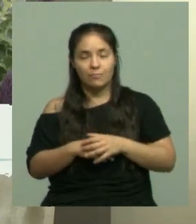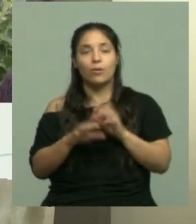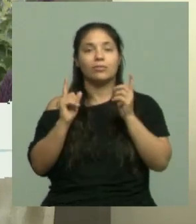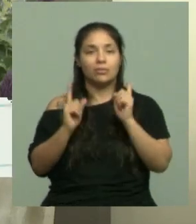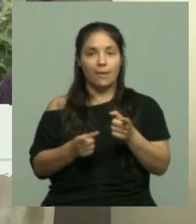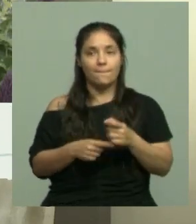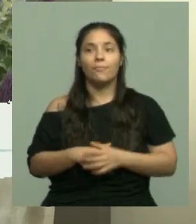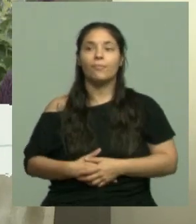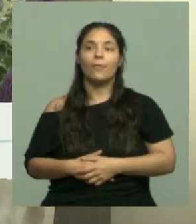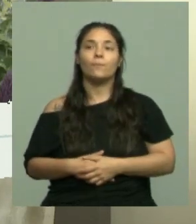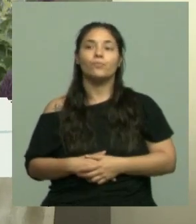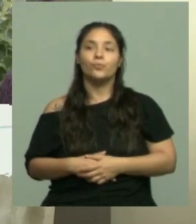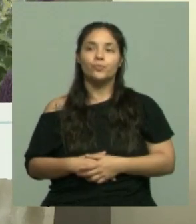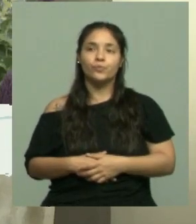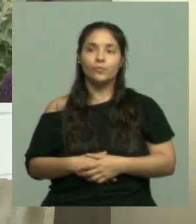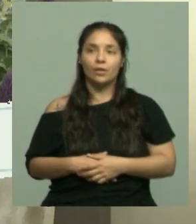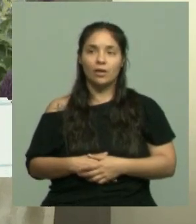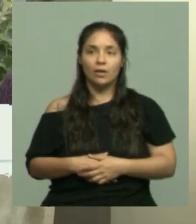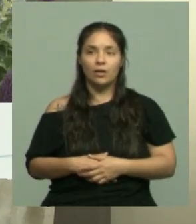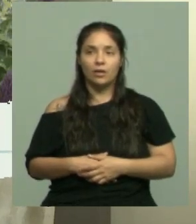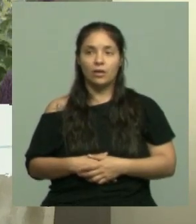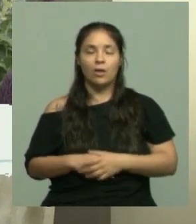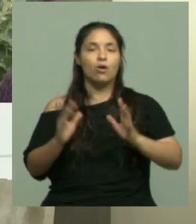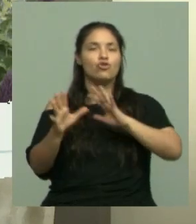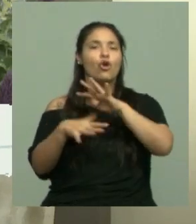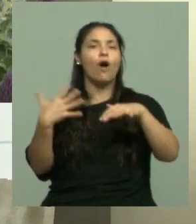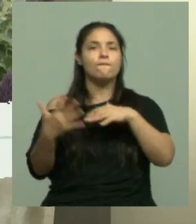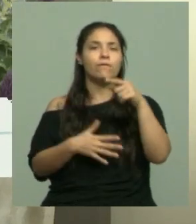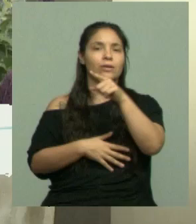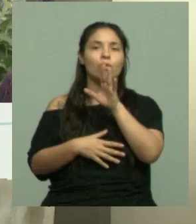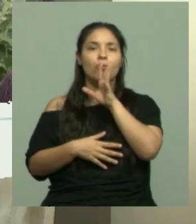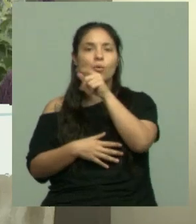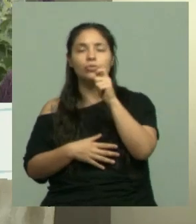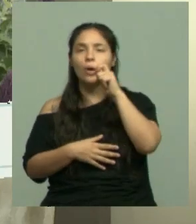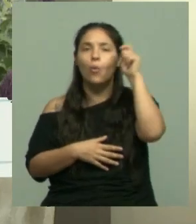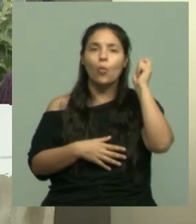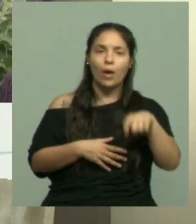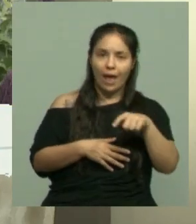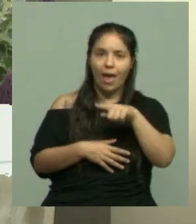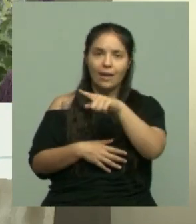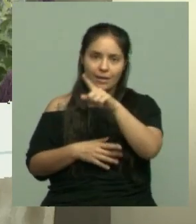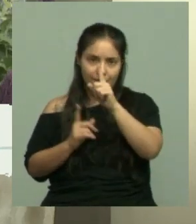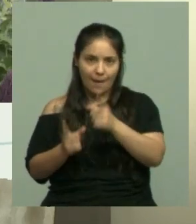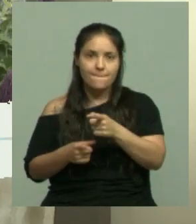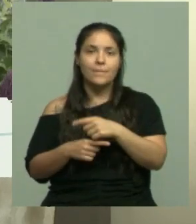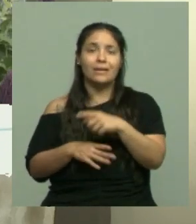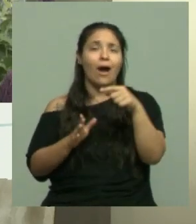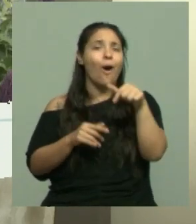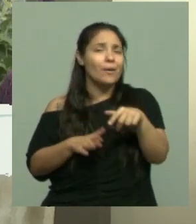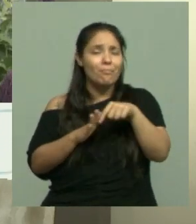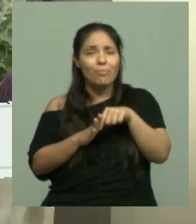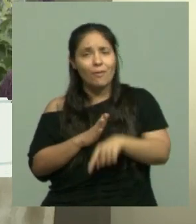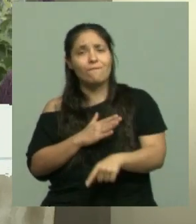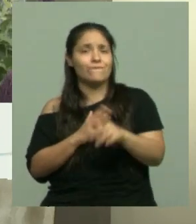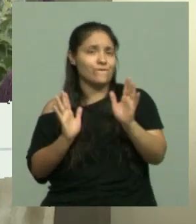lado, también la situación en que se ha dado en relación al conflicto entre Rusia y Ucrania, el cual se ha profundizado y está en un